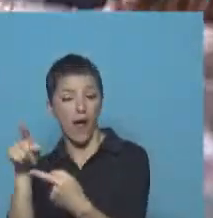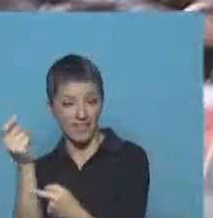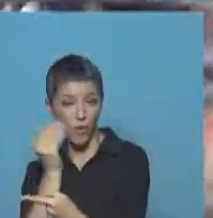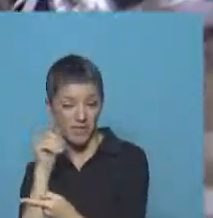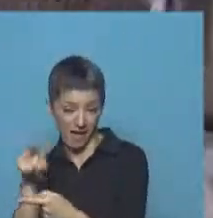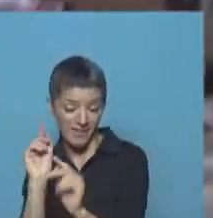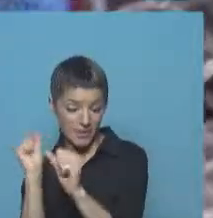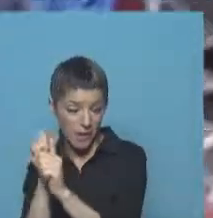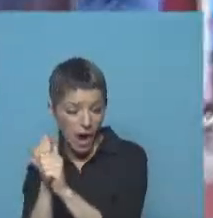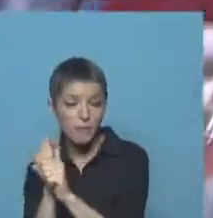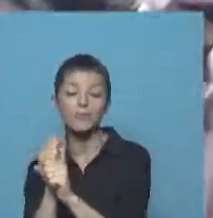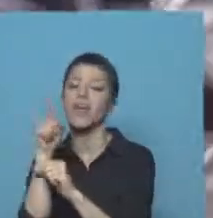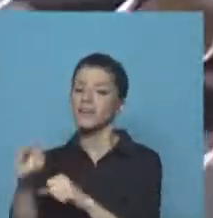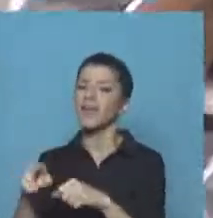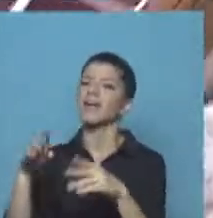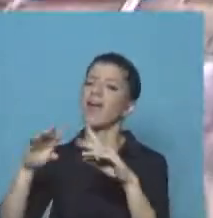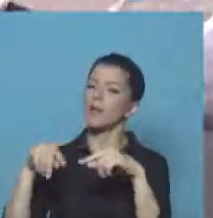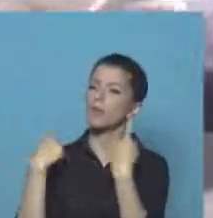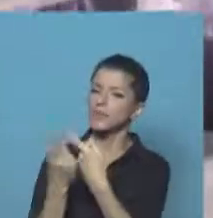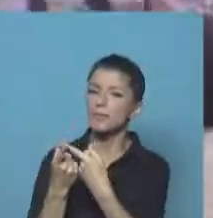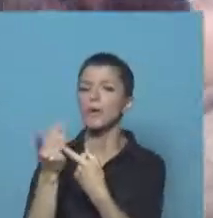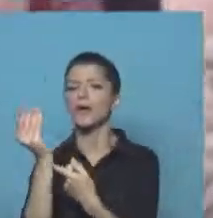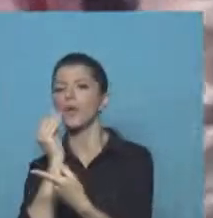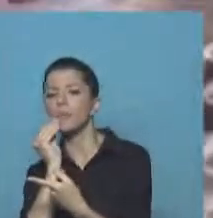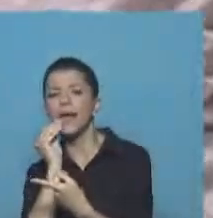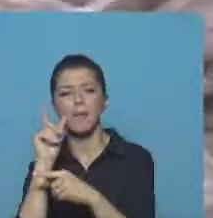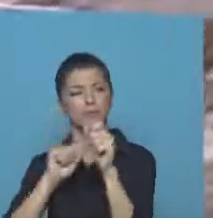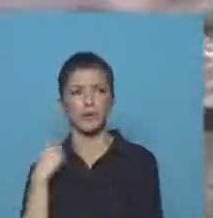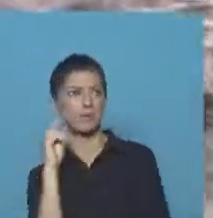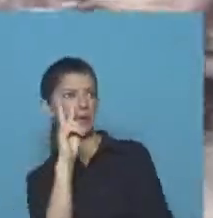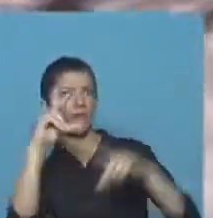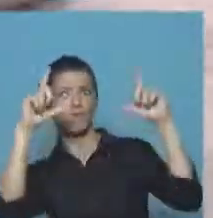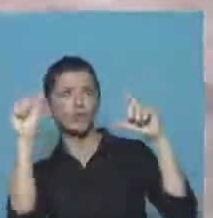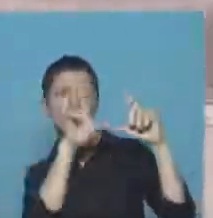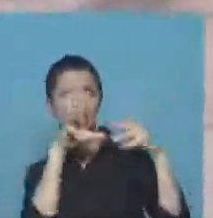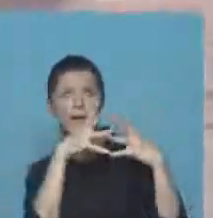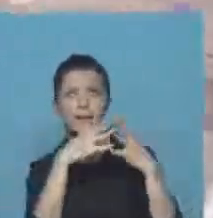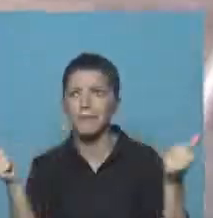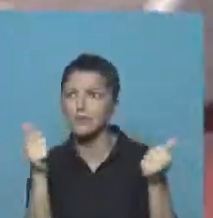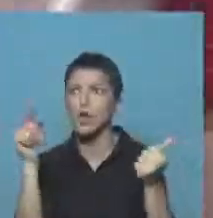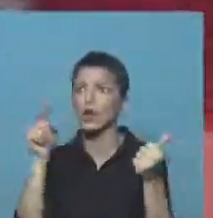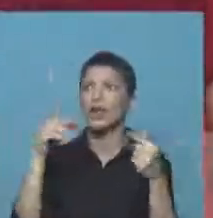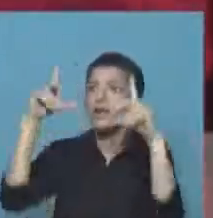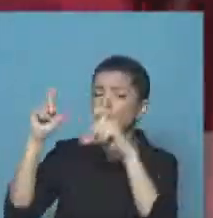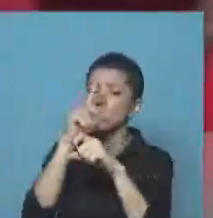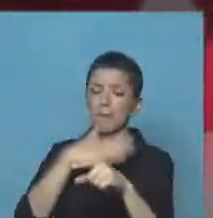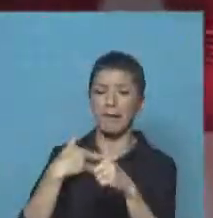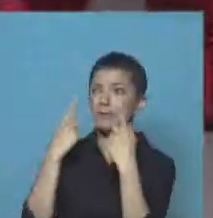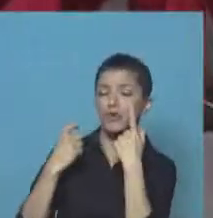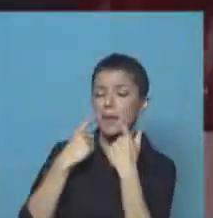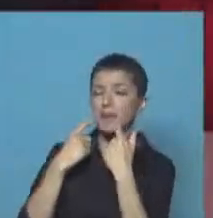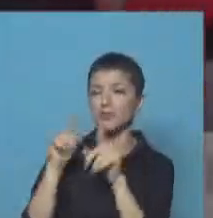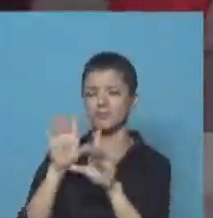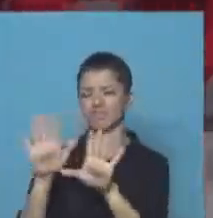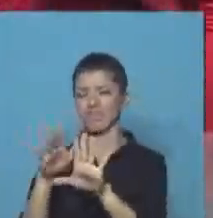fotos de chicas desaparecidas y las madres que lloran era muy fuerte y no teníamos otro espacio entonces nos quedamos acá no